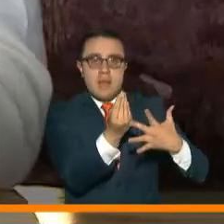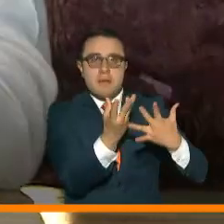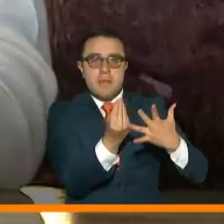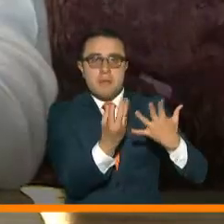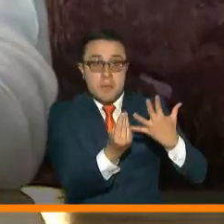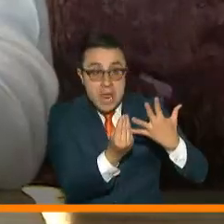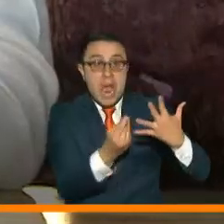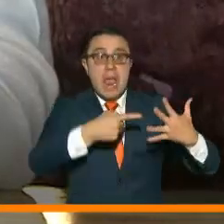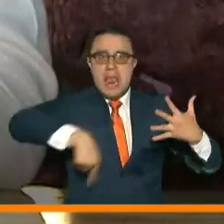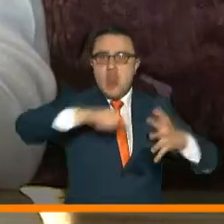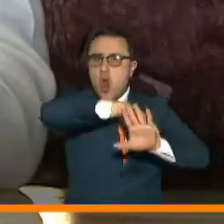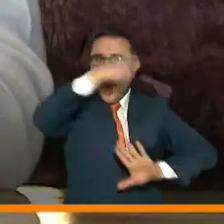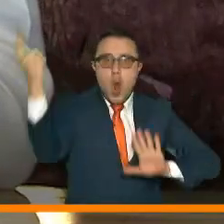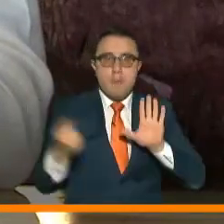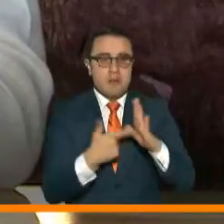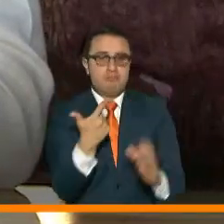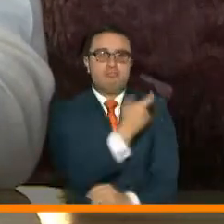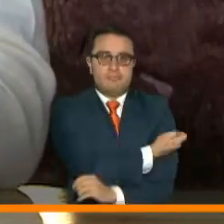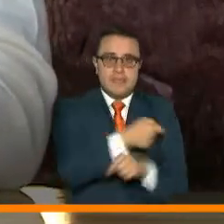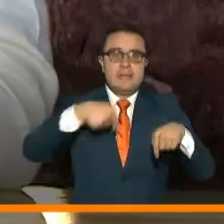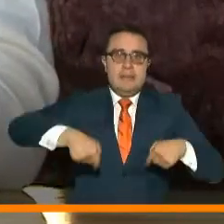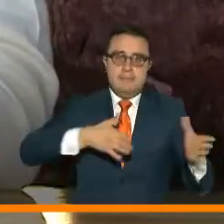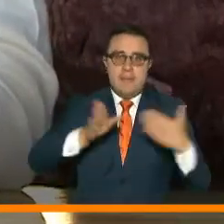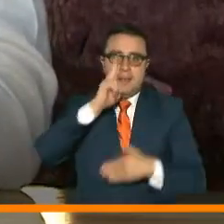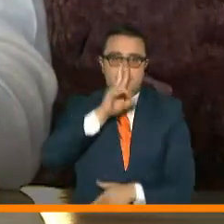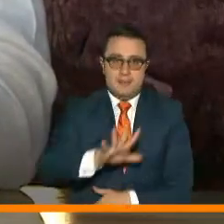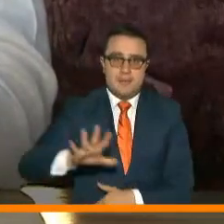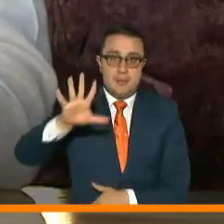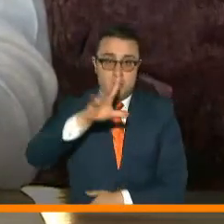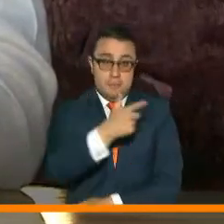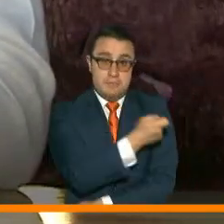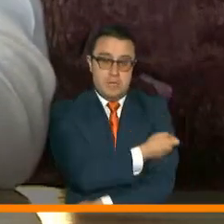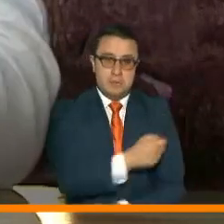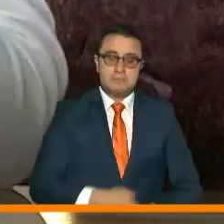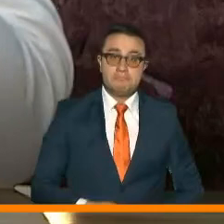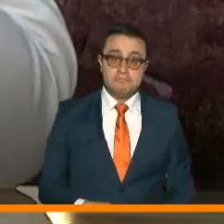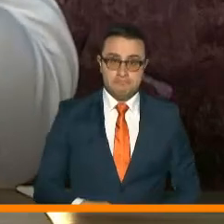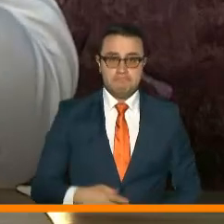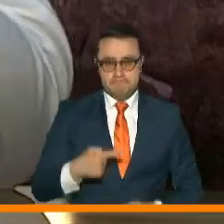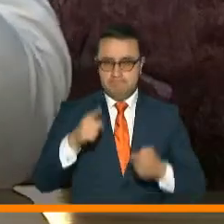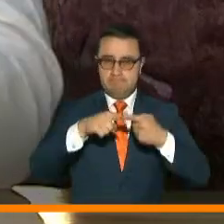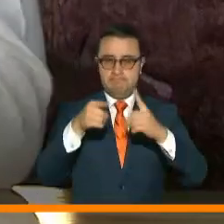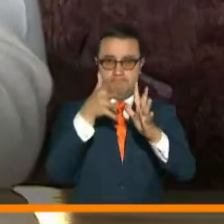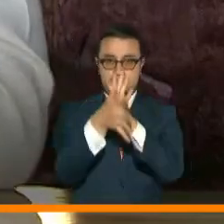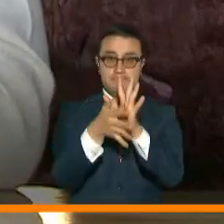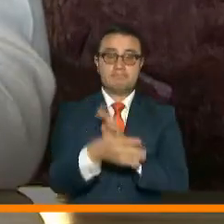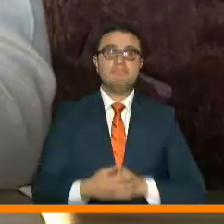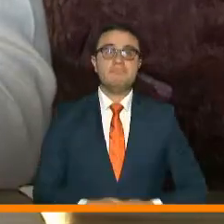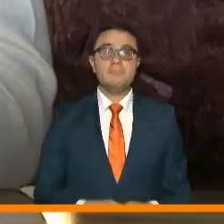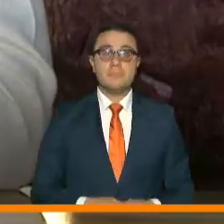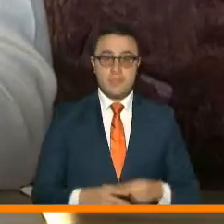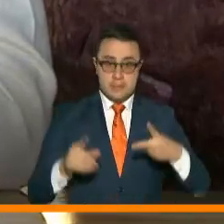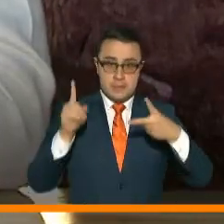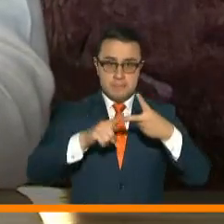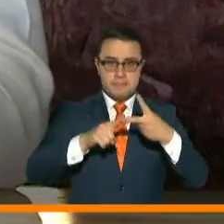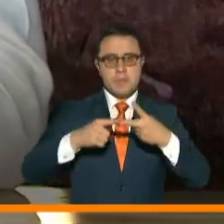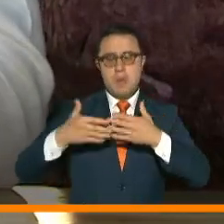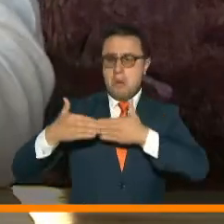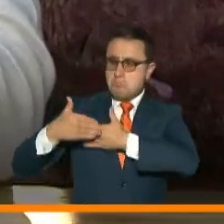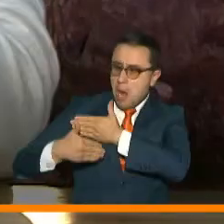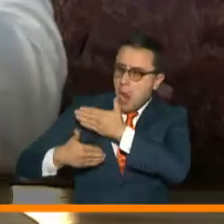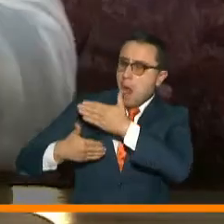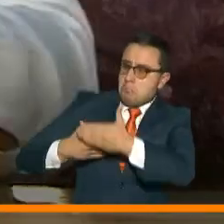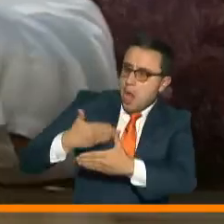Plan Nacional de Vacunación. Lo segundo que quiero compartir es que este proceso ha sido muy